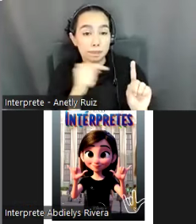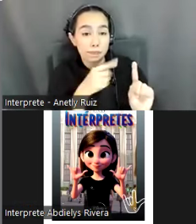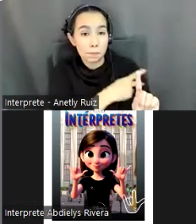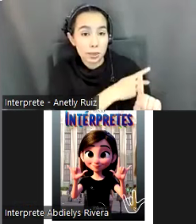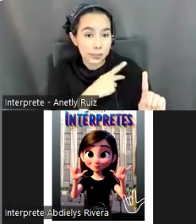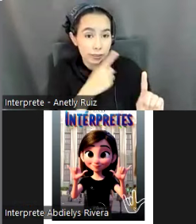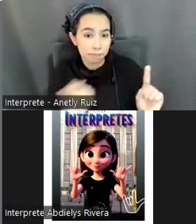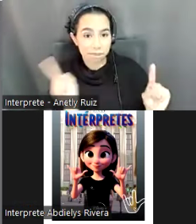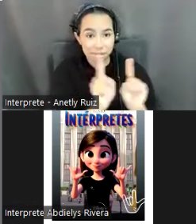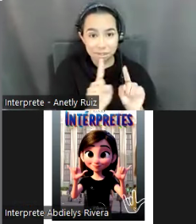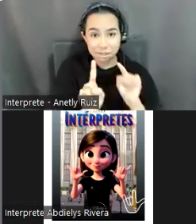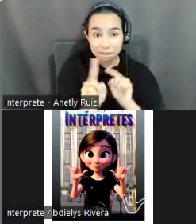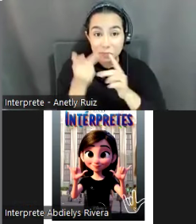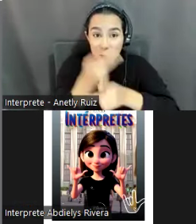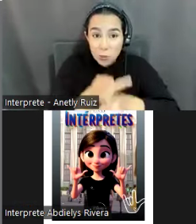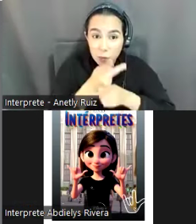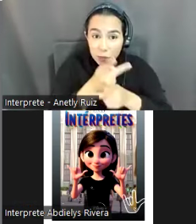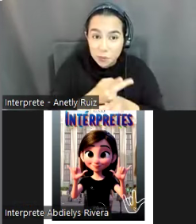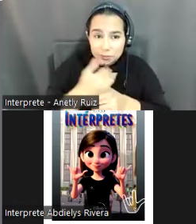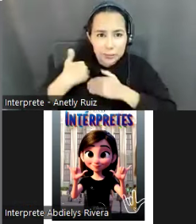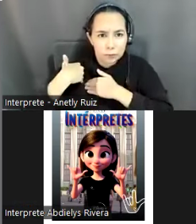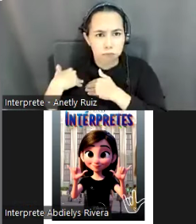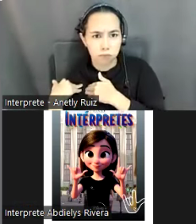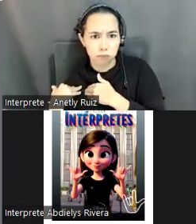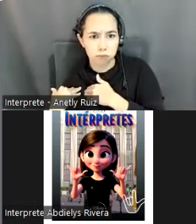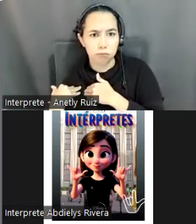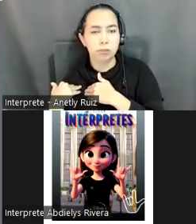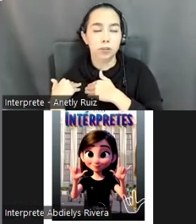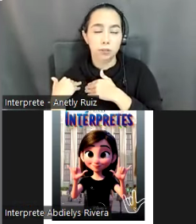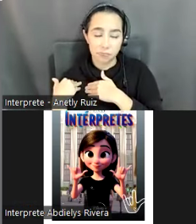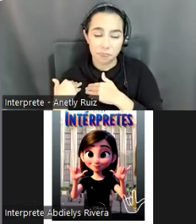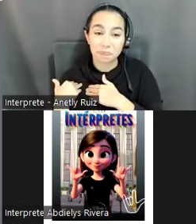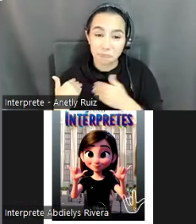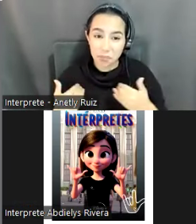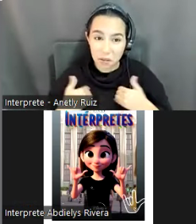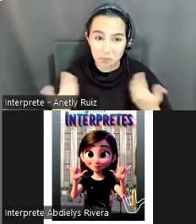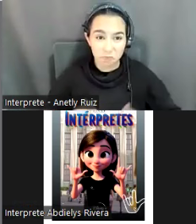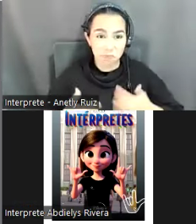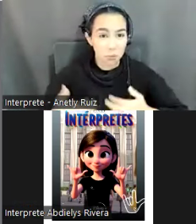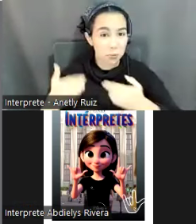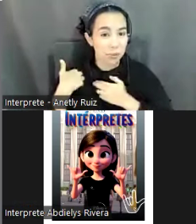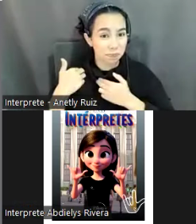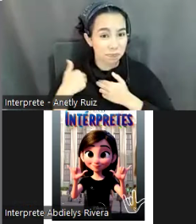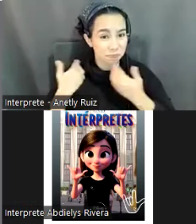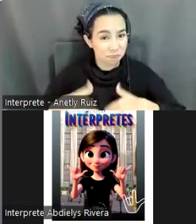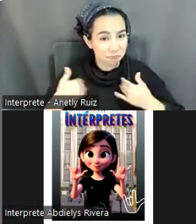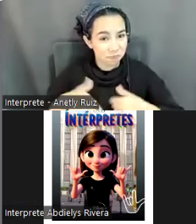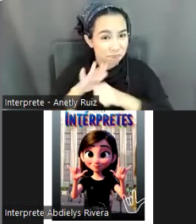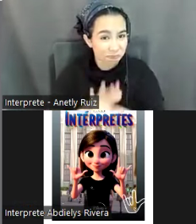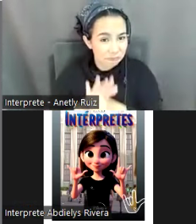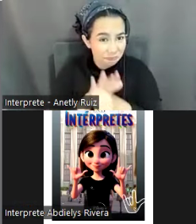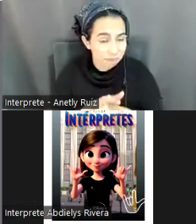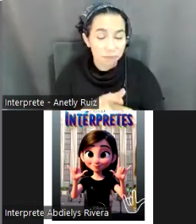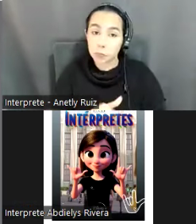del cuidador por la responsabilidad que tiene y la presión que tenemos en la sociedad. digo presión porque yo